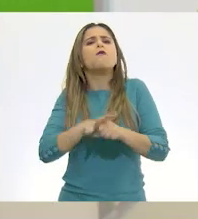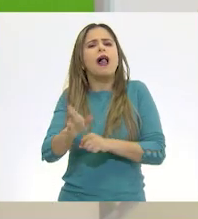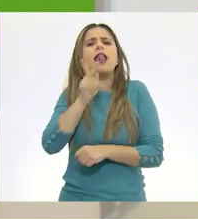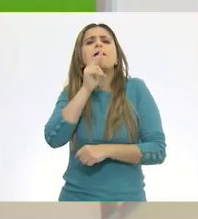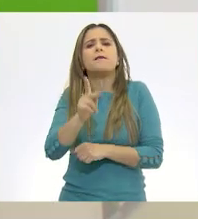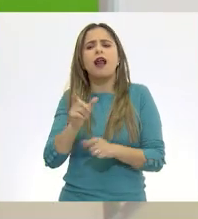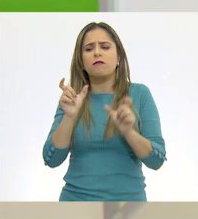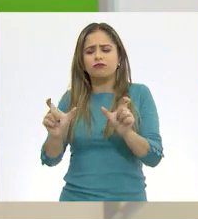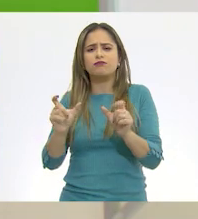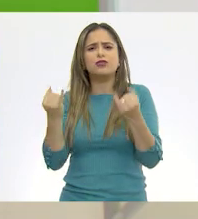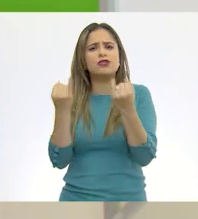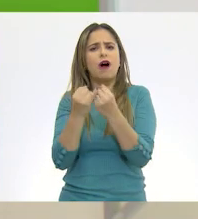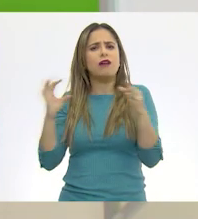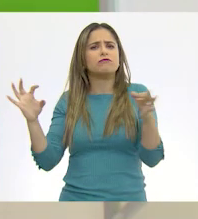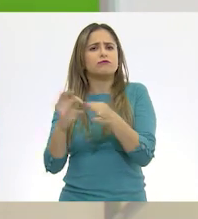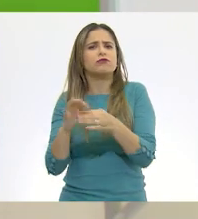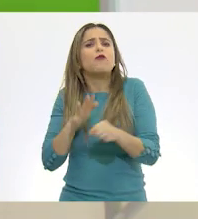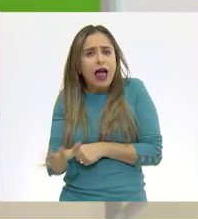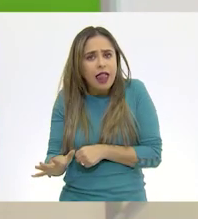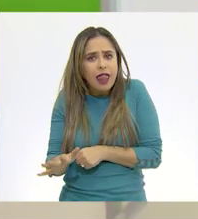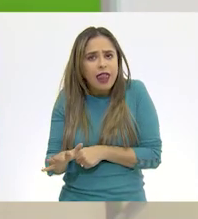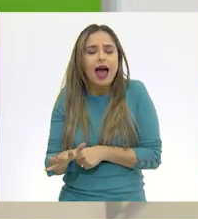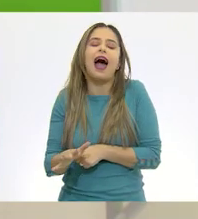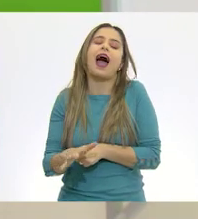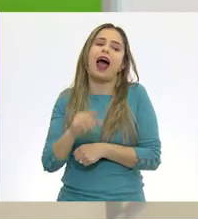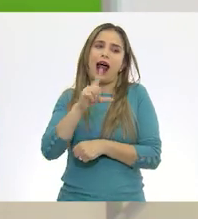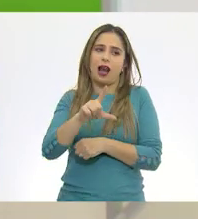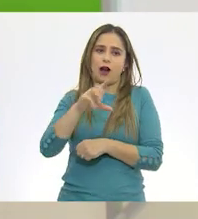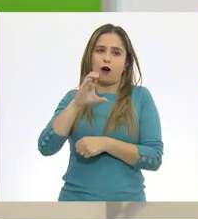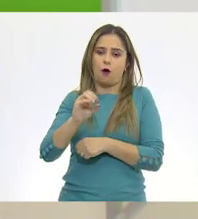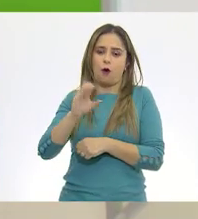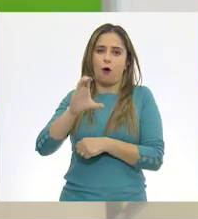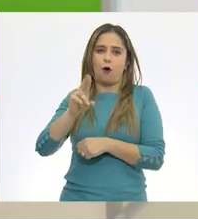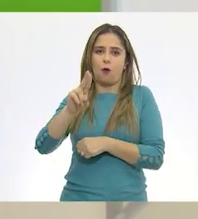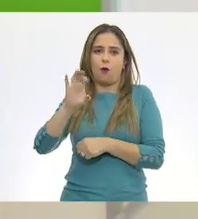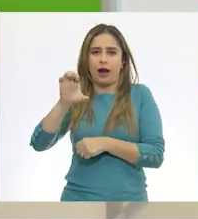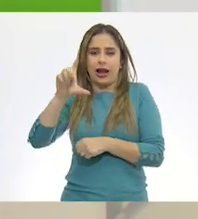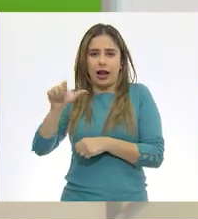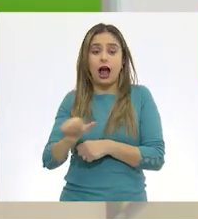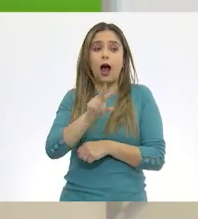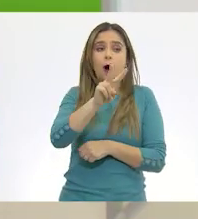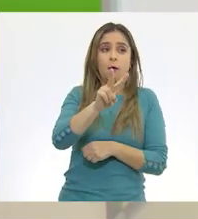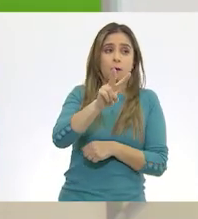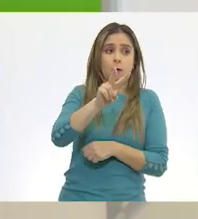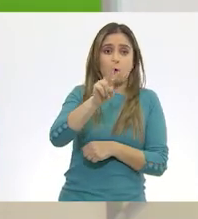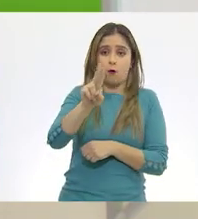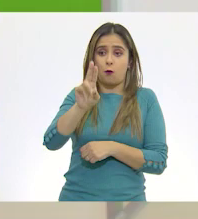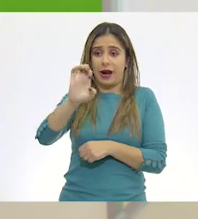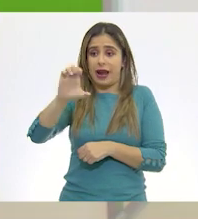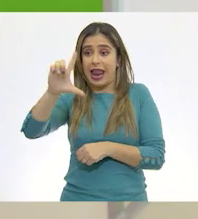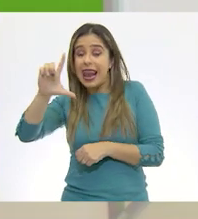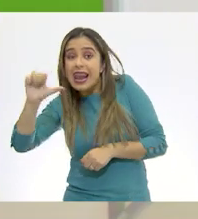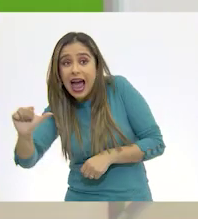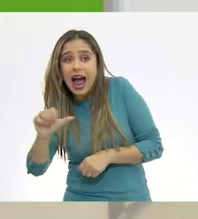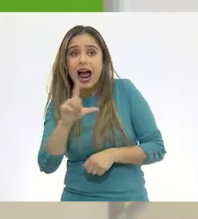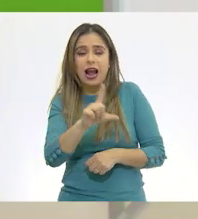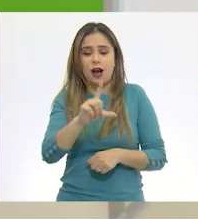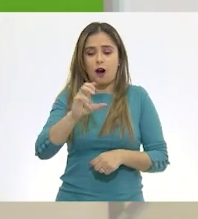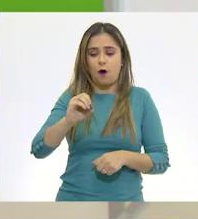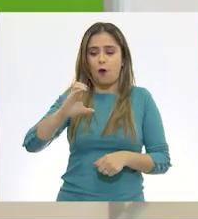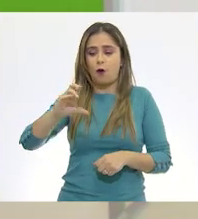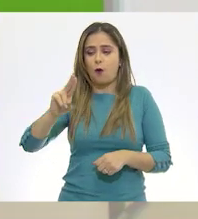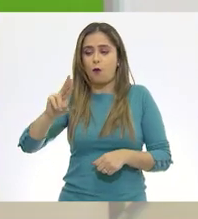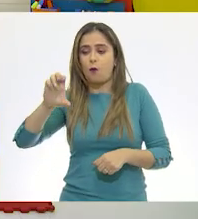Sí, identificamos la palabra locuela. Vuela rima con locuela.